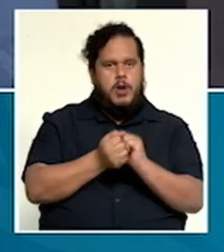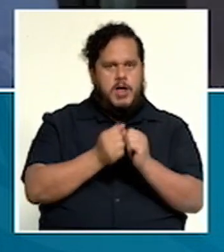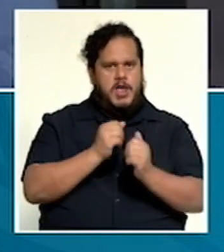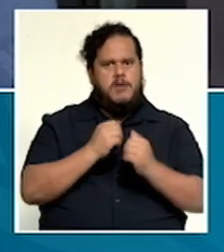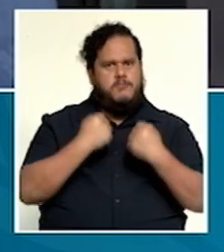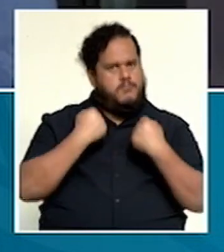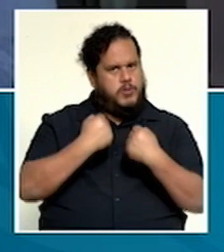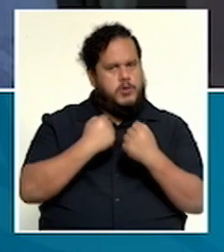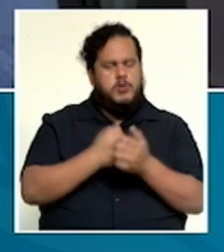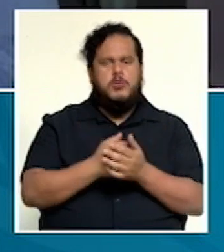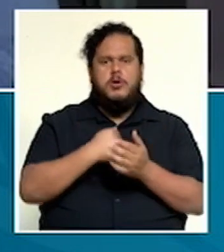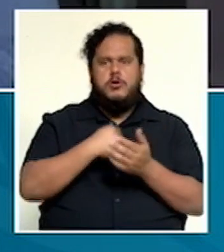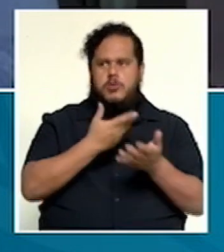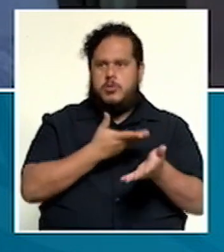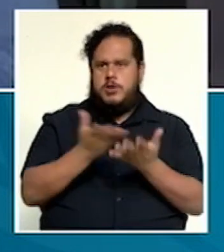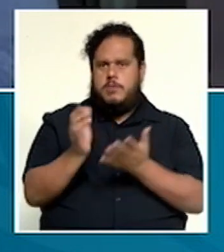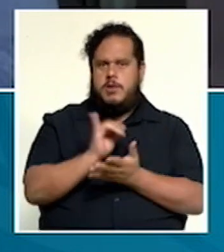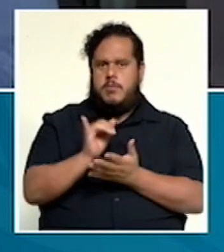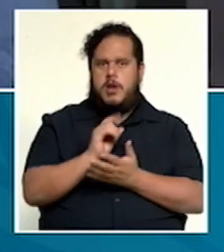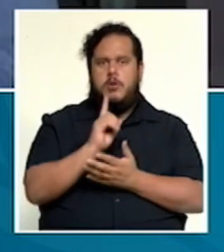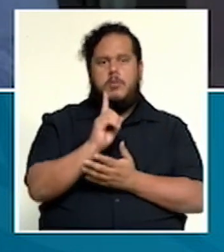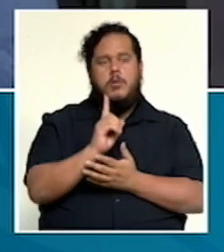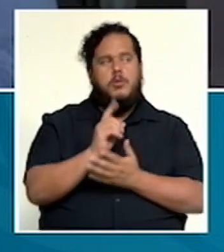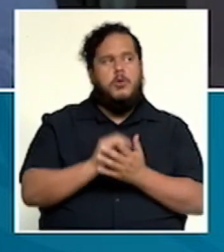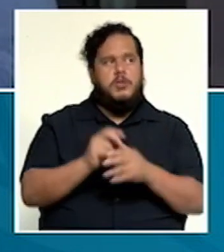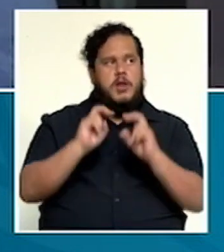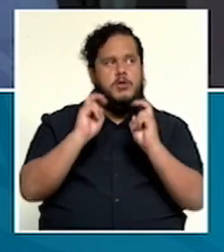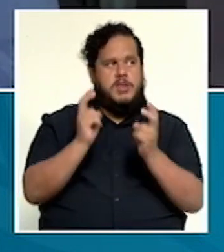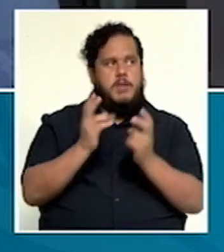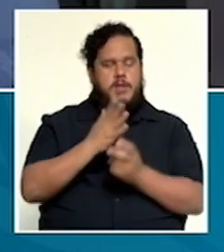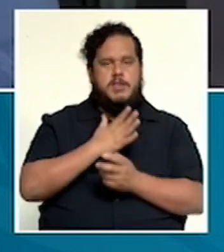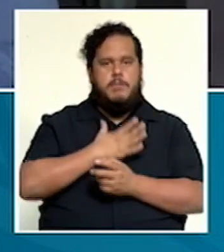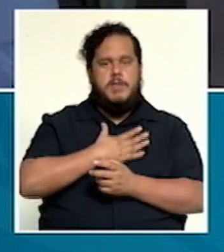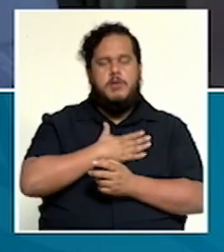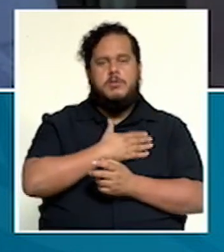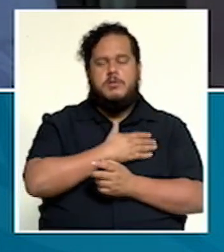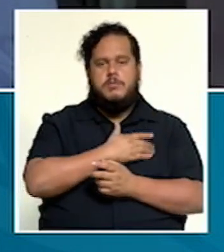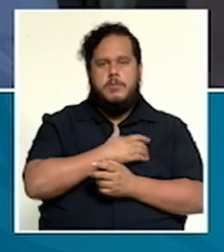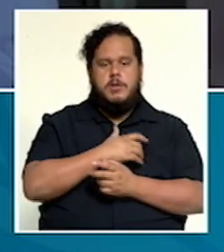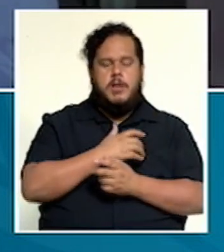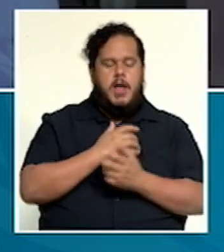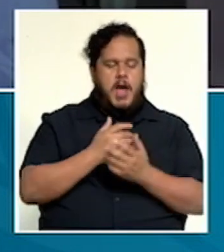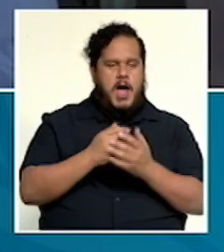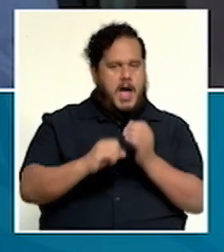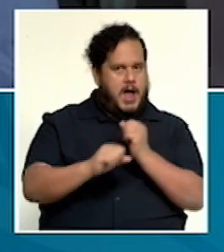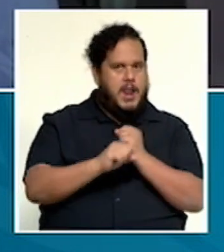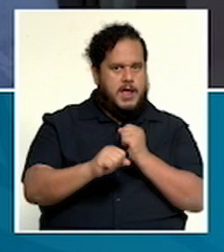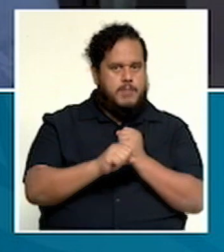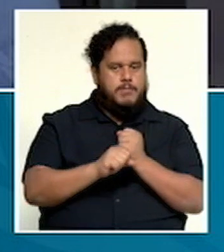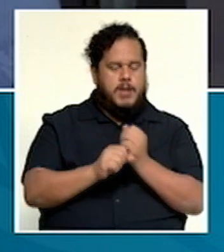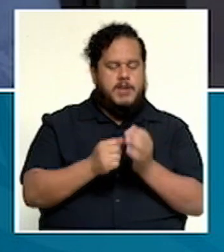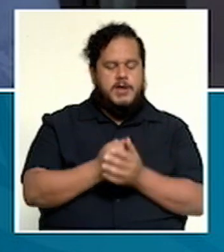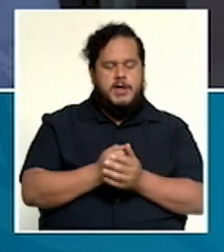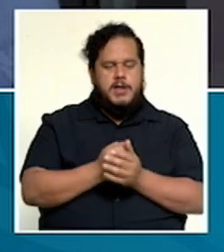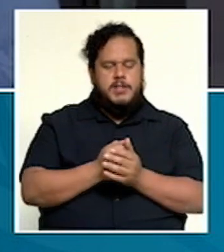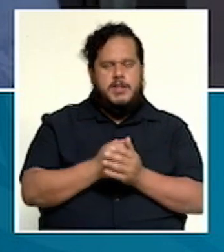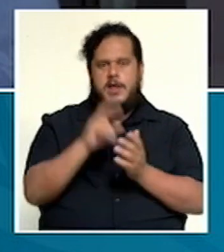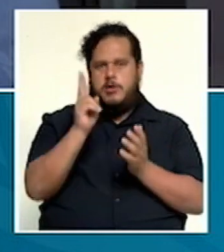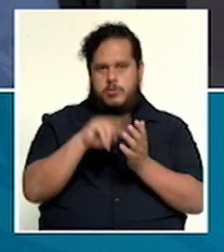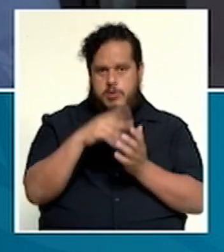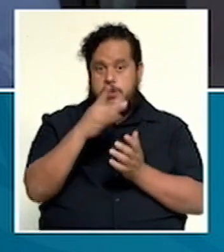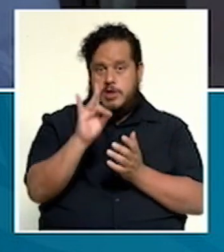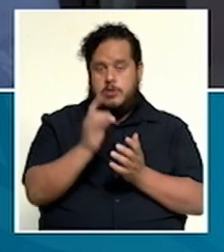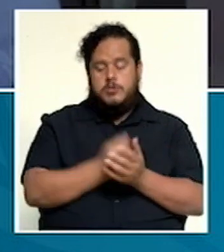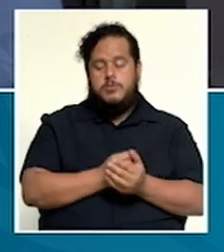llevé también como uno de los temas míos a la campaña del